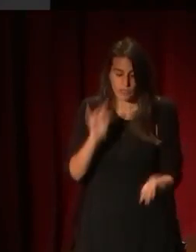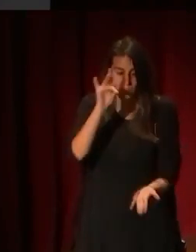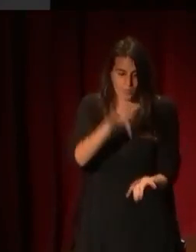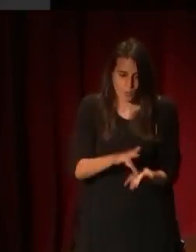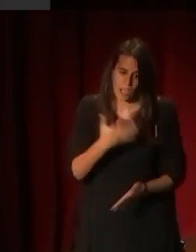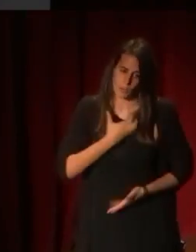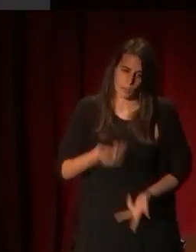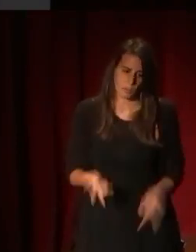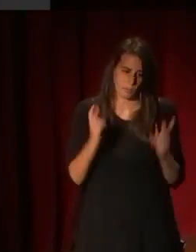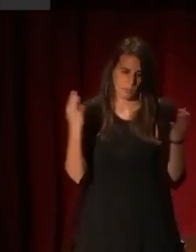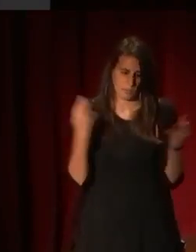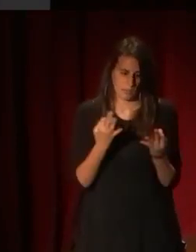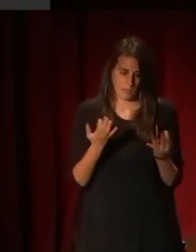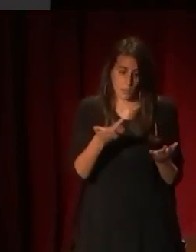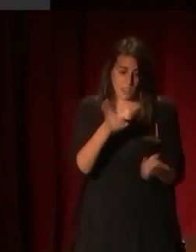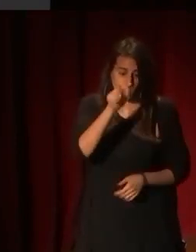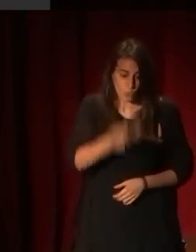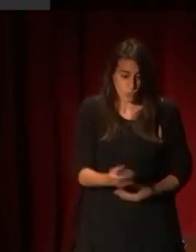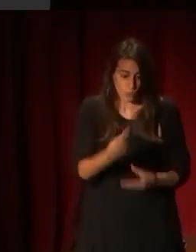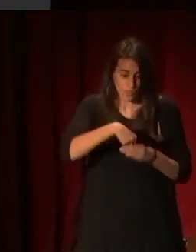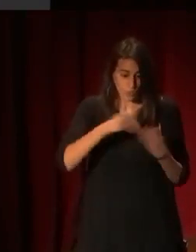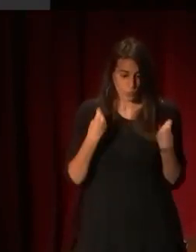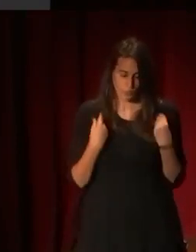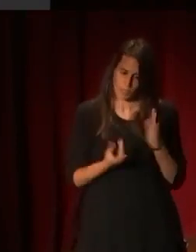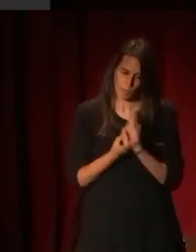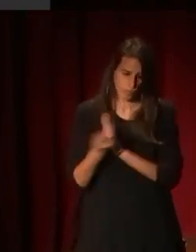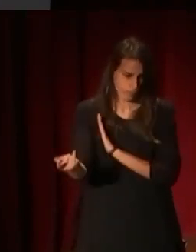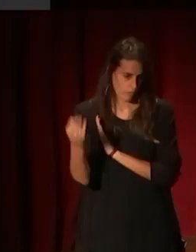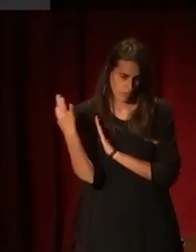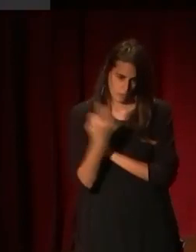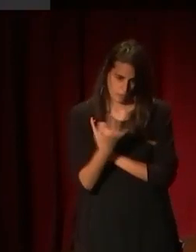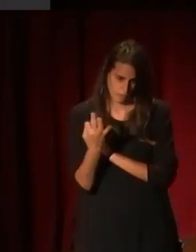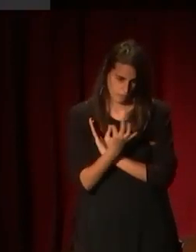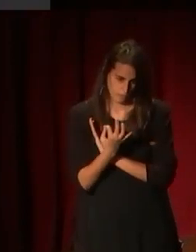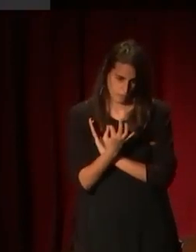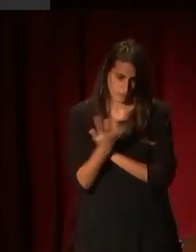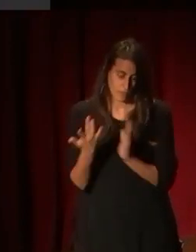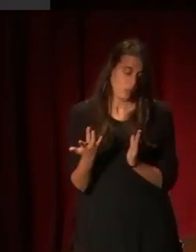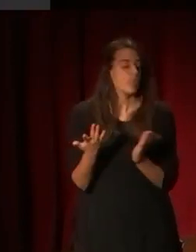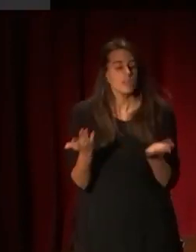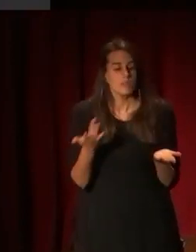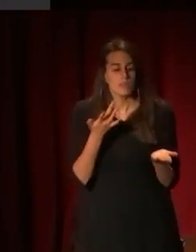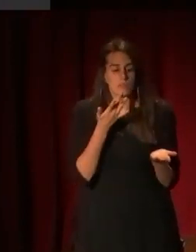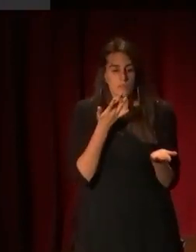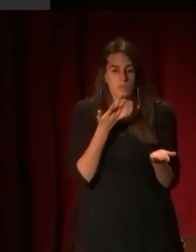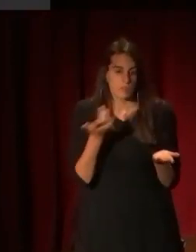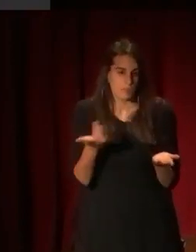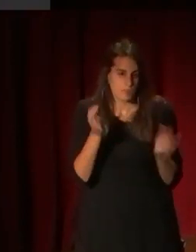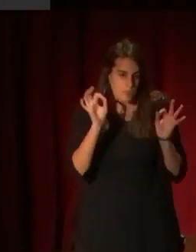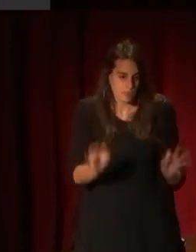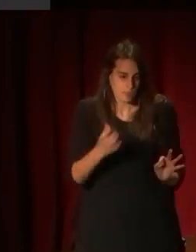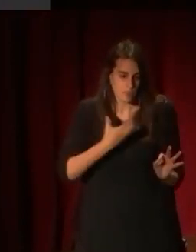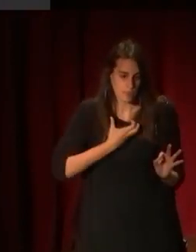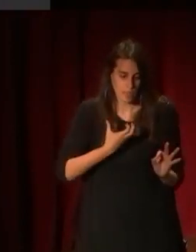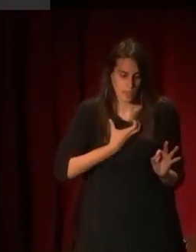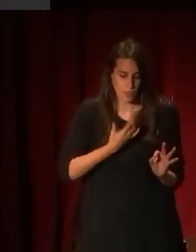mayor esos días el propietario era desalojado y tenía por una servidumbre adquirida junto con